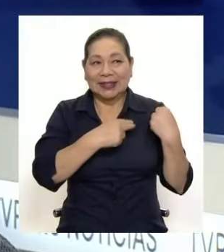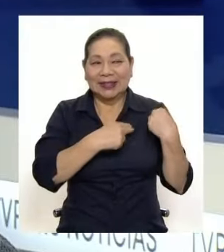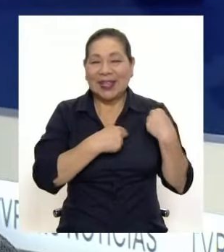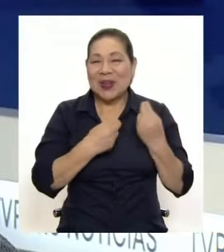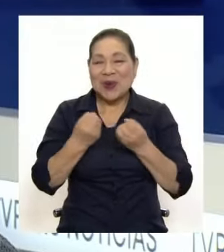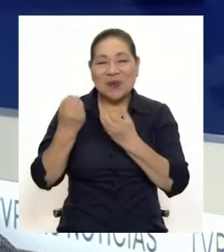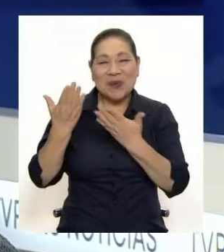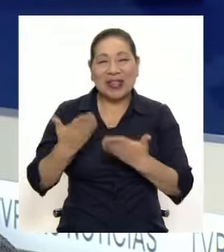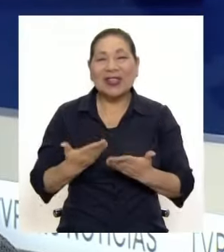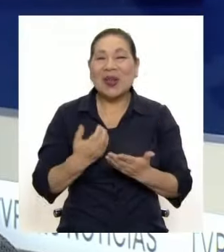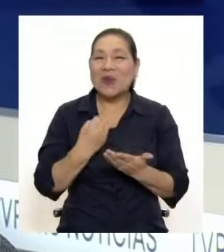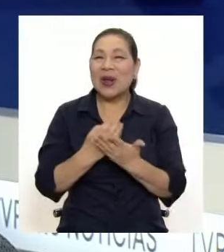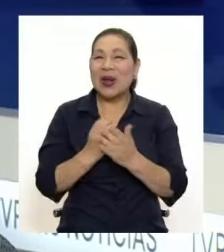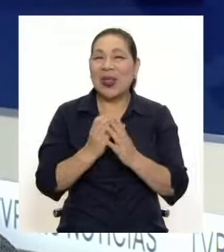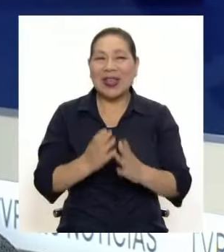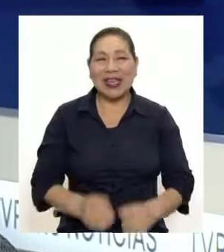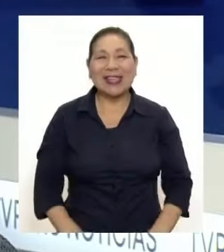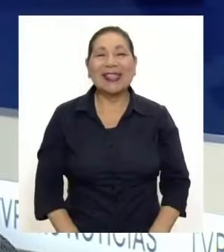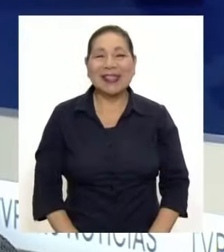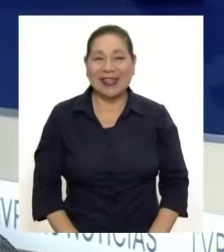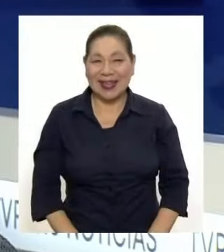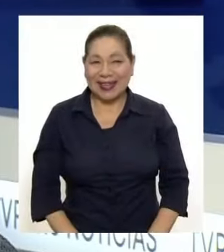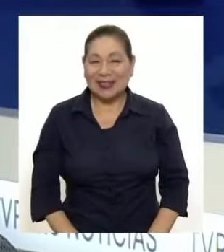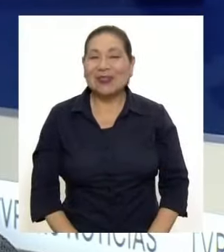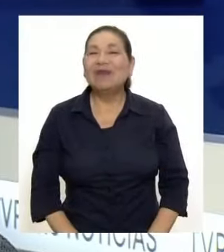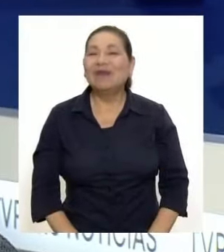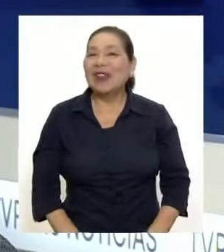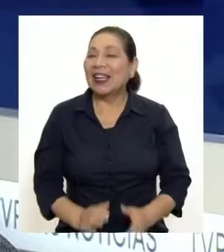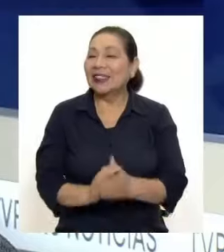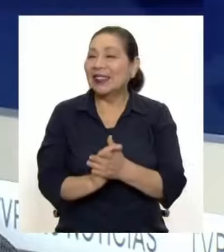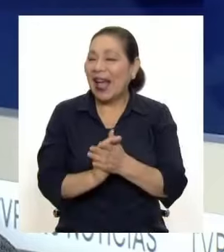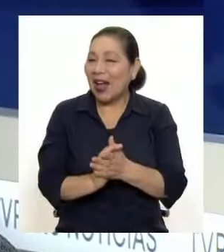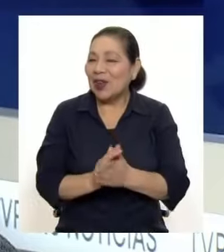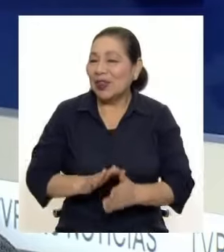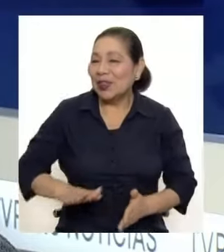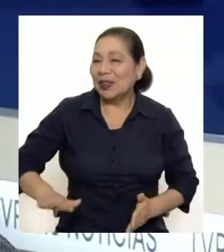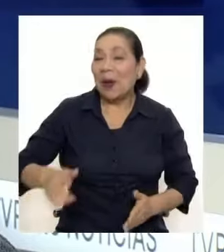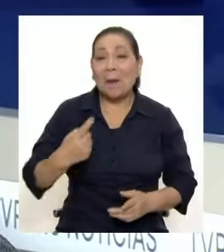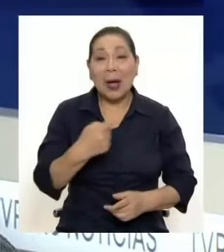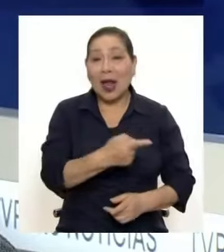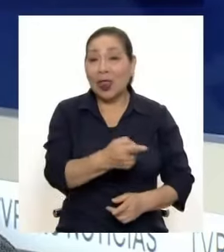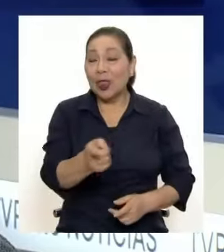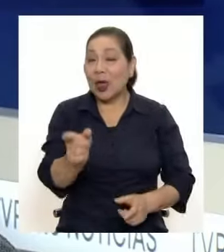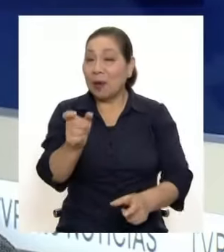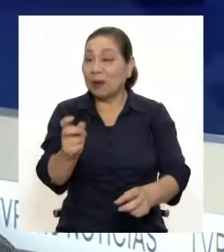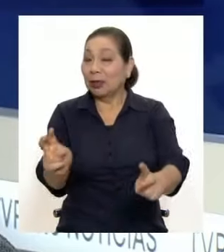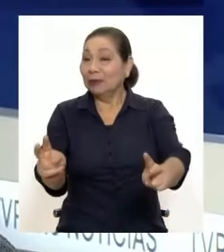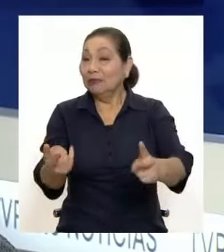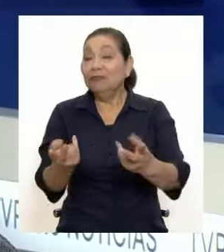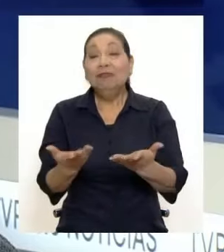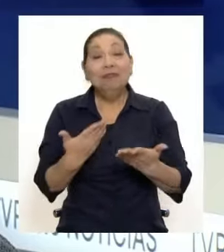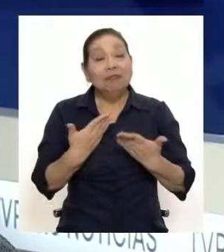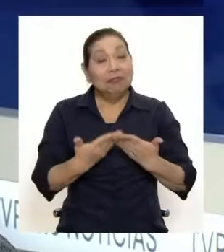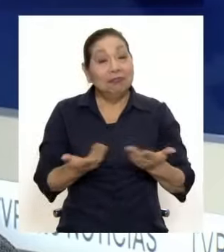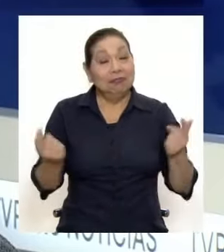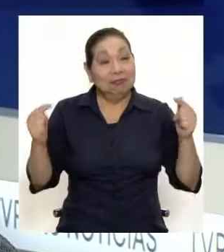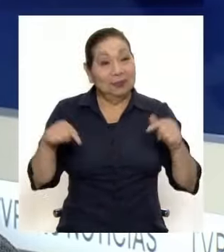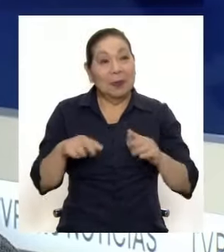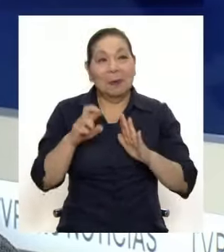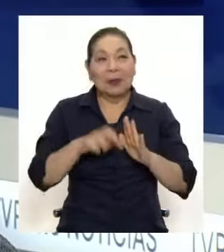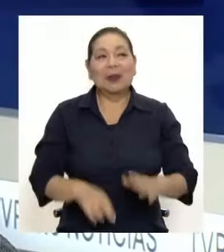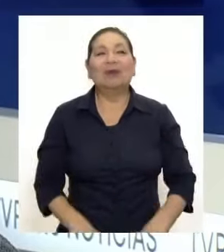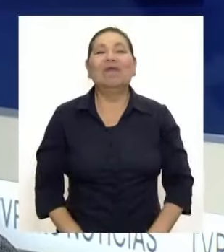damos la bienvenida cómo está Muy buenos días Muchas gracias Romi un saludo especial para ti Para todos tus oyentes es muy grato estar aquí en el